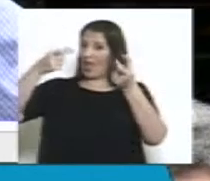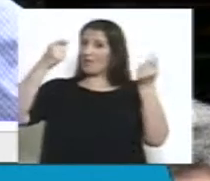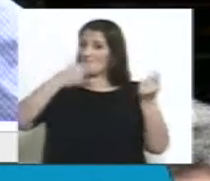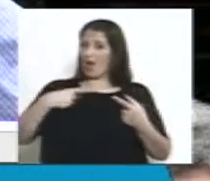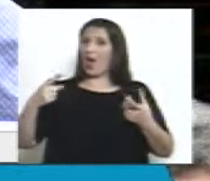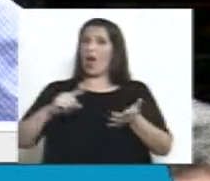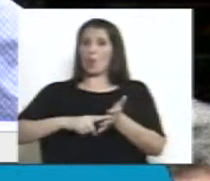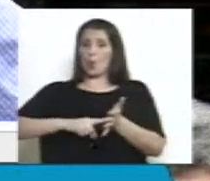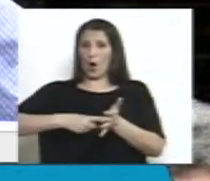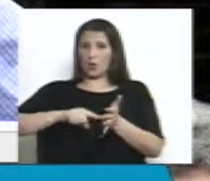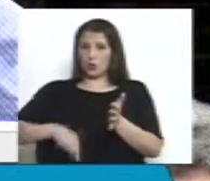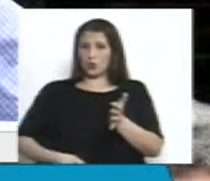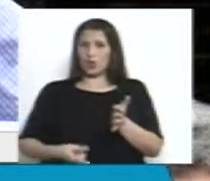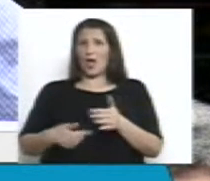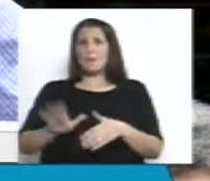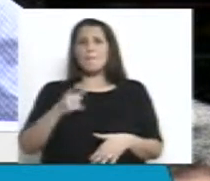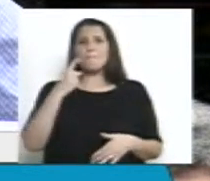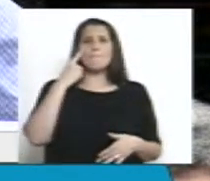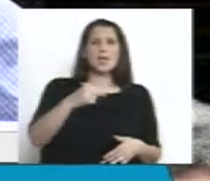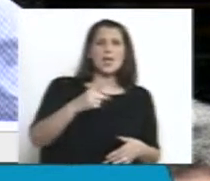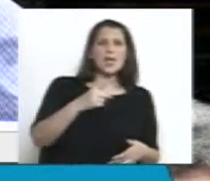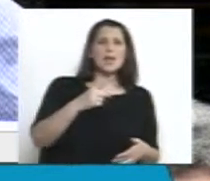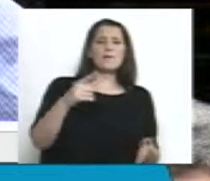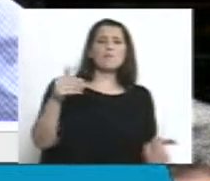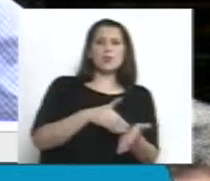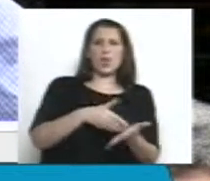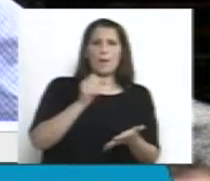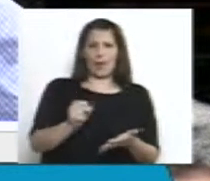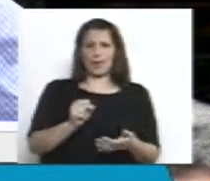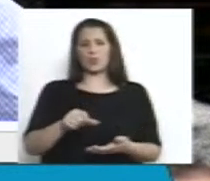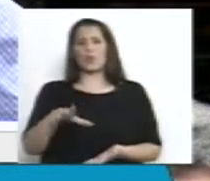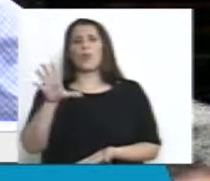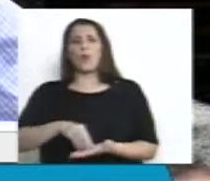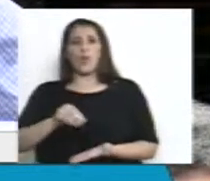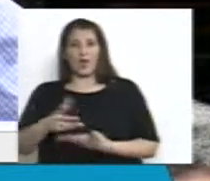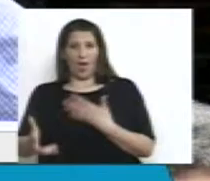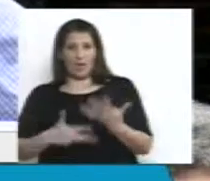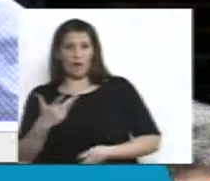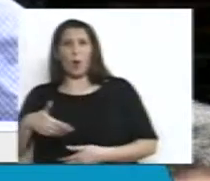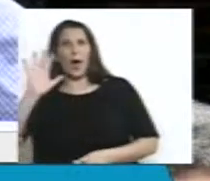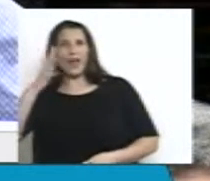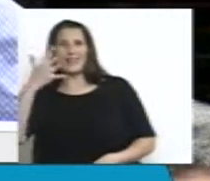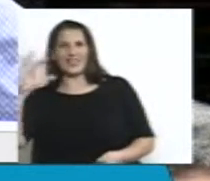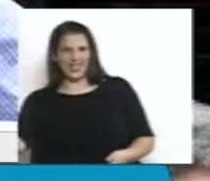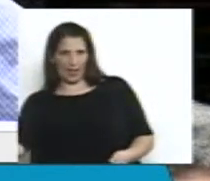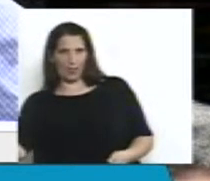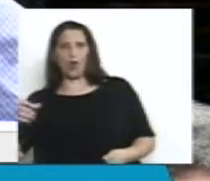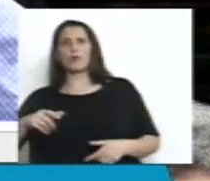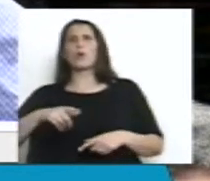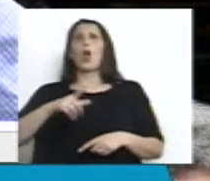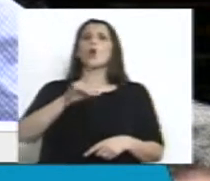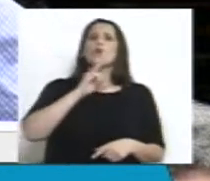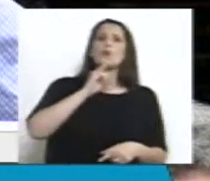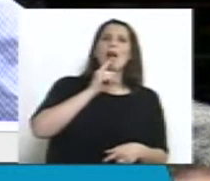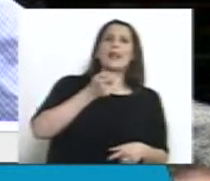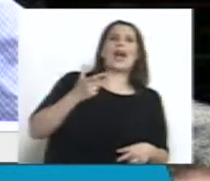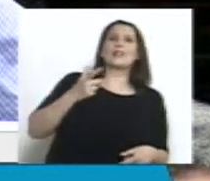la ciudad de Buenos Aires cede más de 1.000 millones de pesos, Tierra del Fuego más de 500, Tucumán casi 2.000,